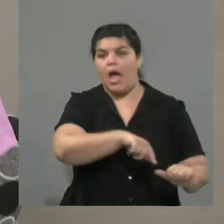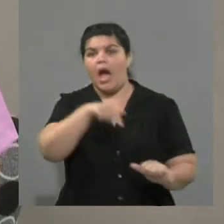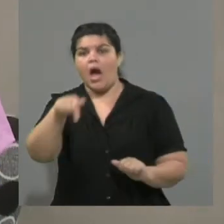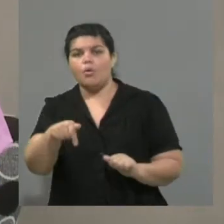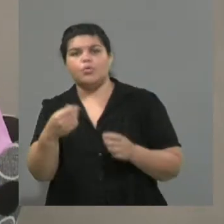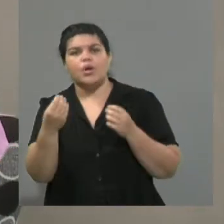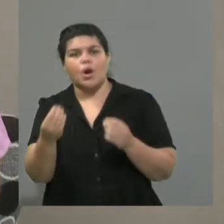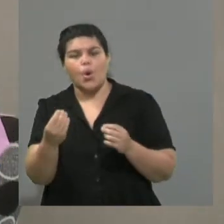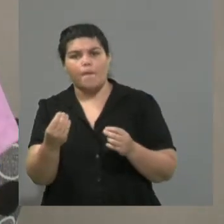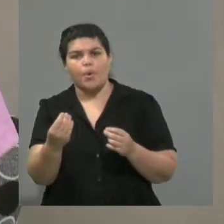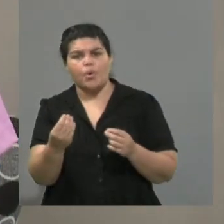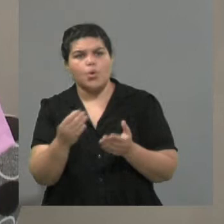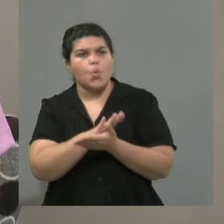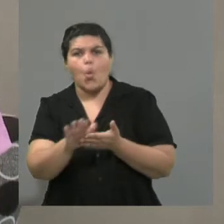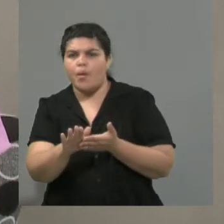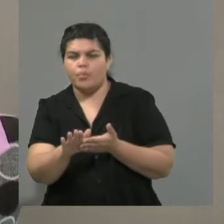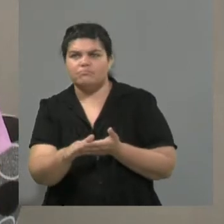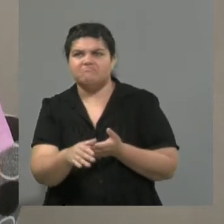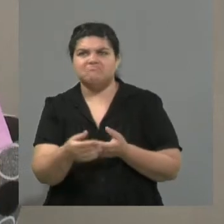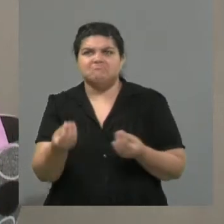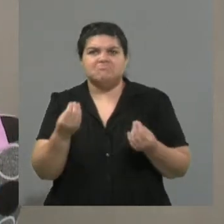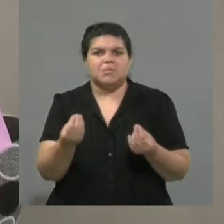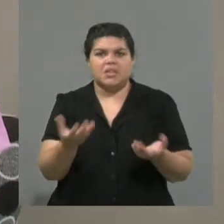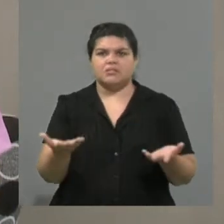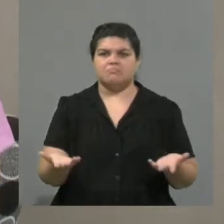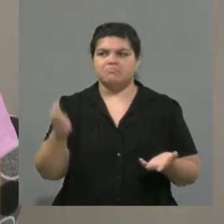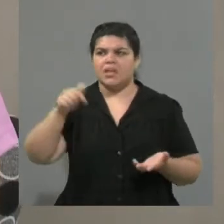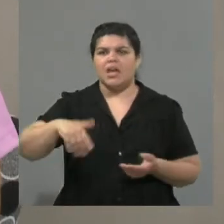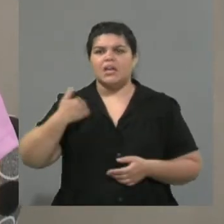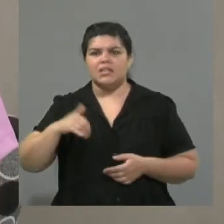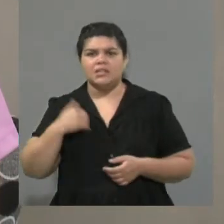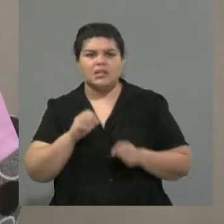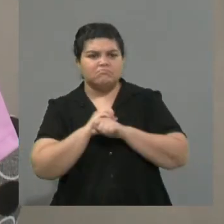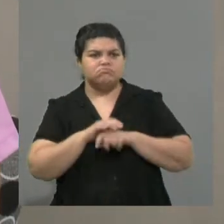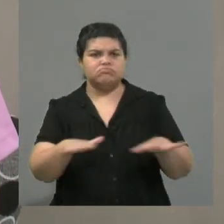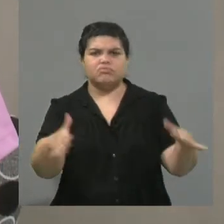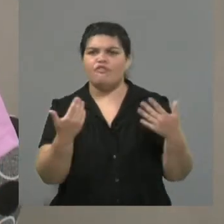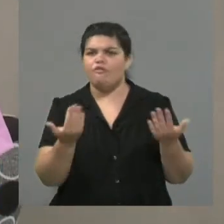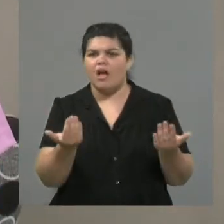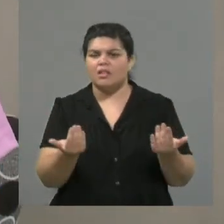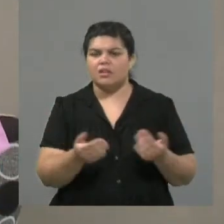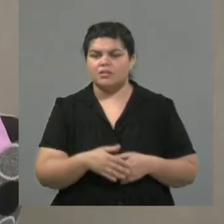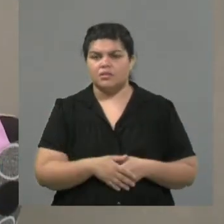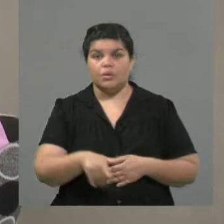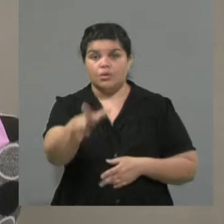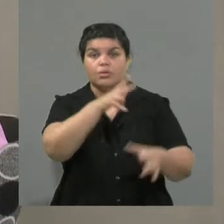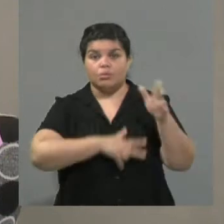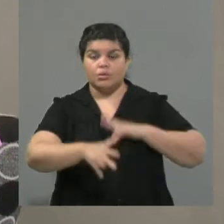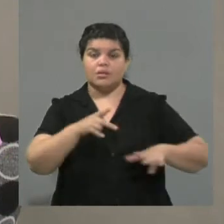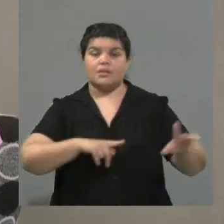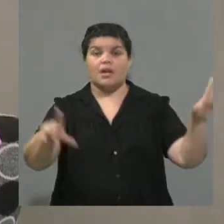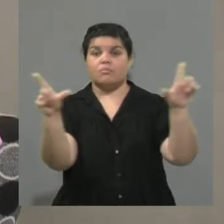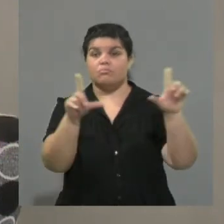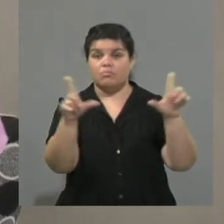referencia a la Argentina. ¿Faltan campañas? Usted también lo decía, ¿no? El tema de los medios que tienen un rol muy importante y que evidentemente